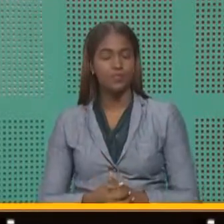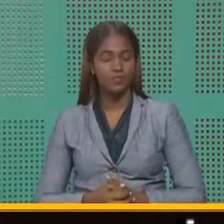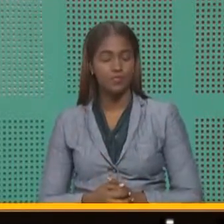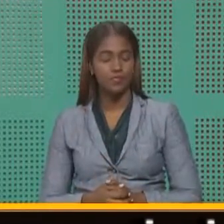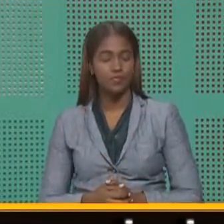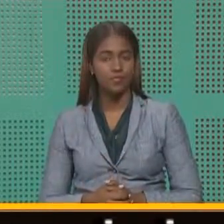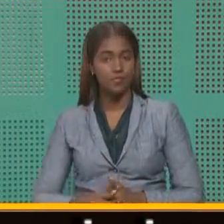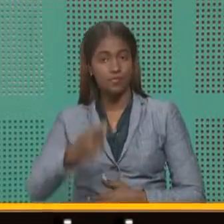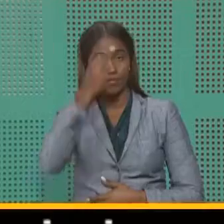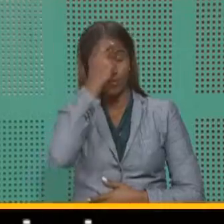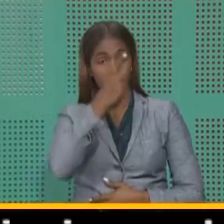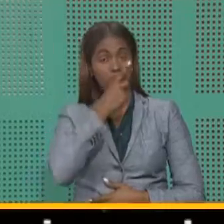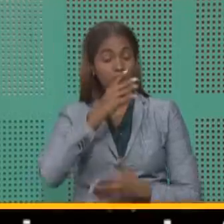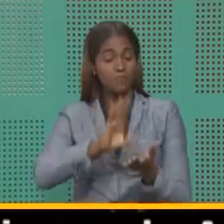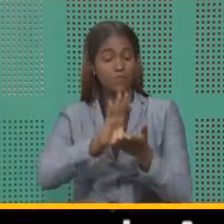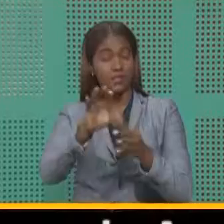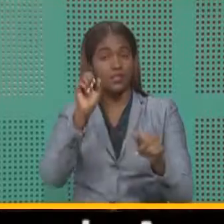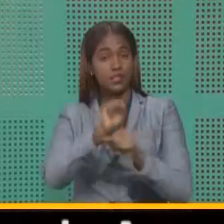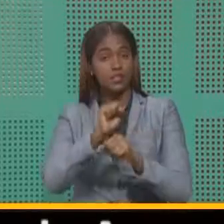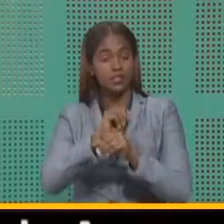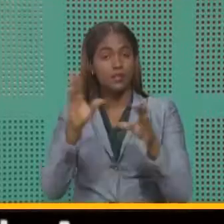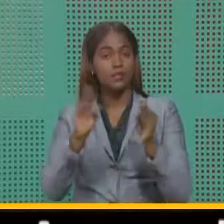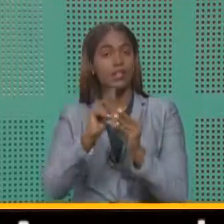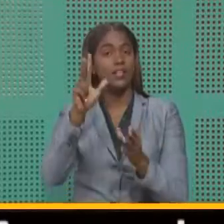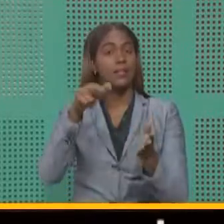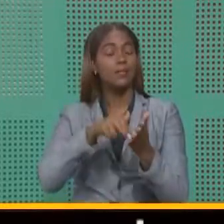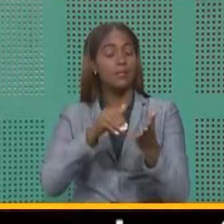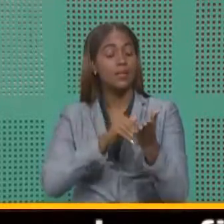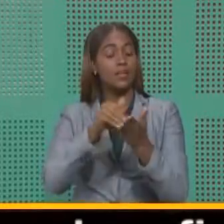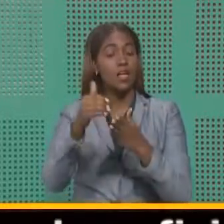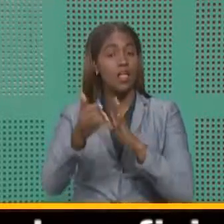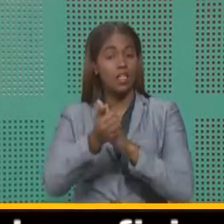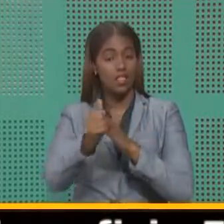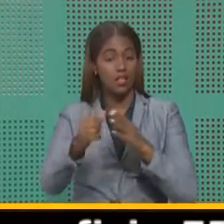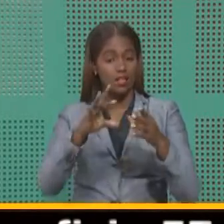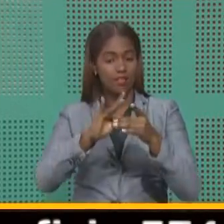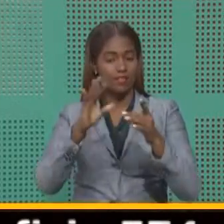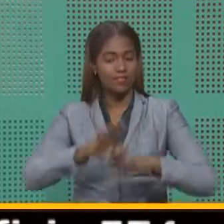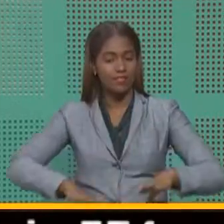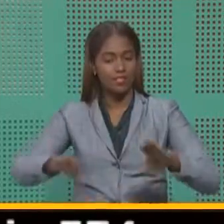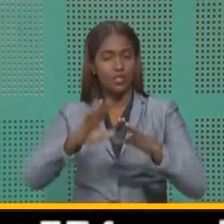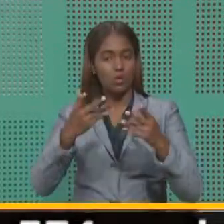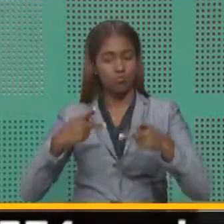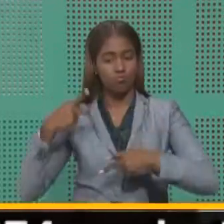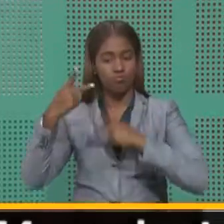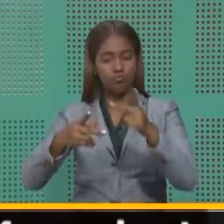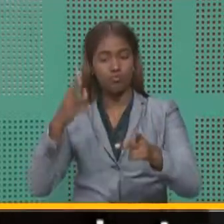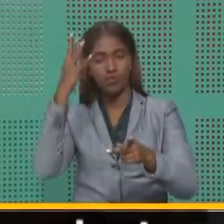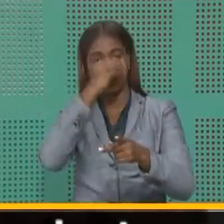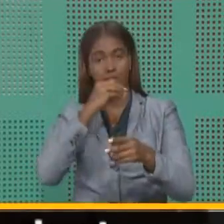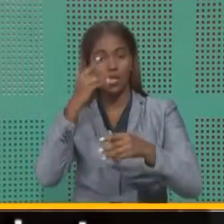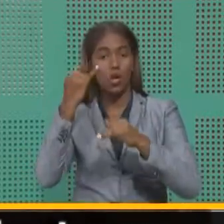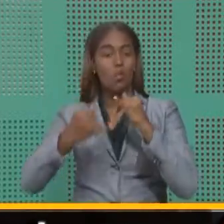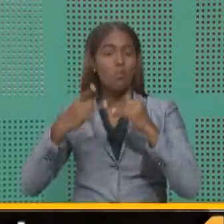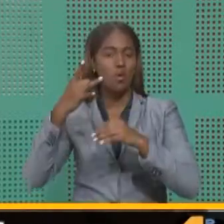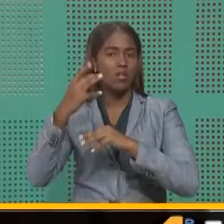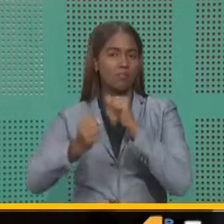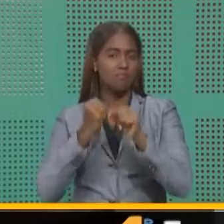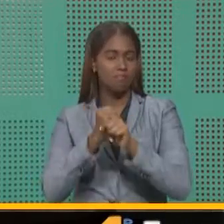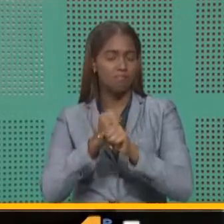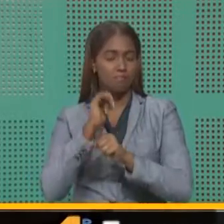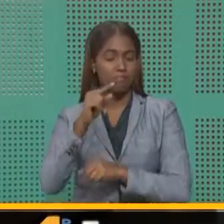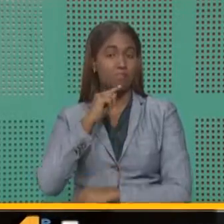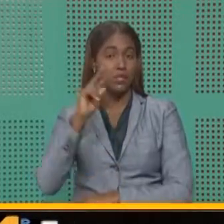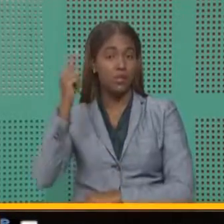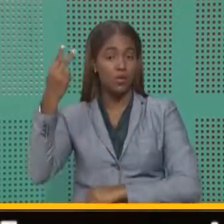la república dominicana invirtió más de 3 mil millones de dólares en el sector turismo en los últimos 8 años es el segundo país